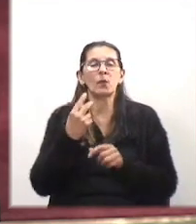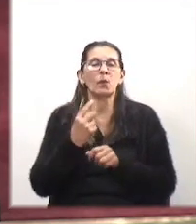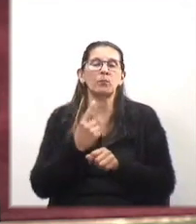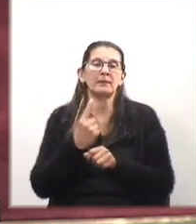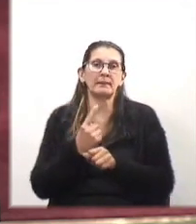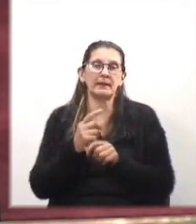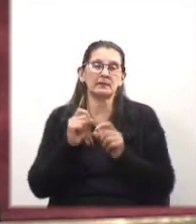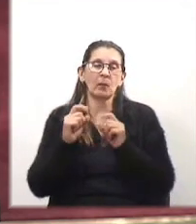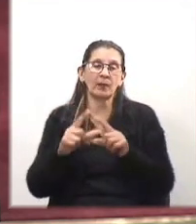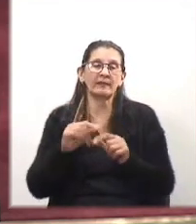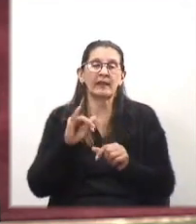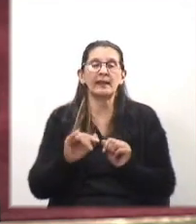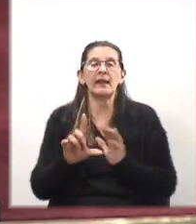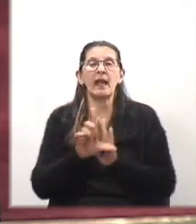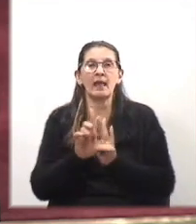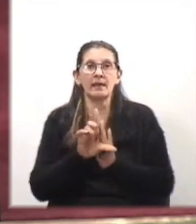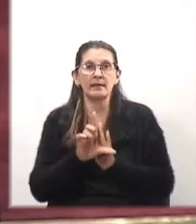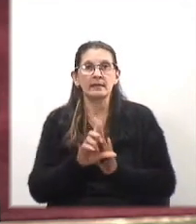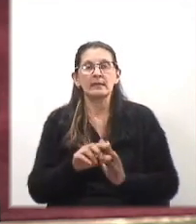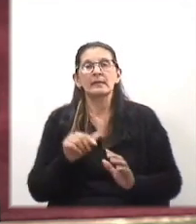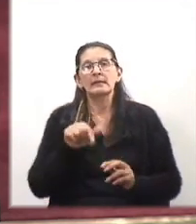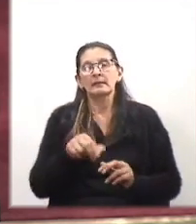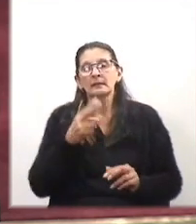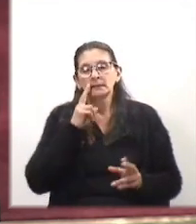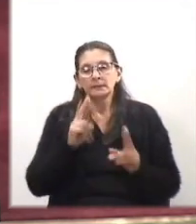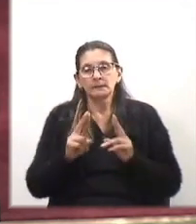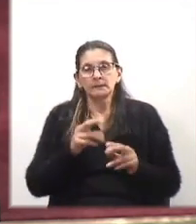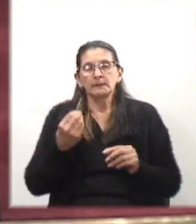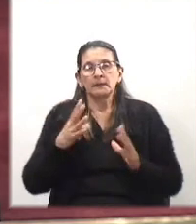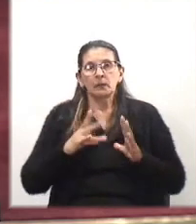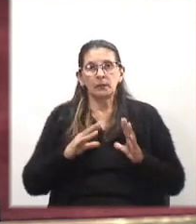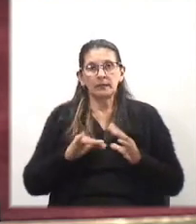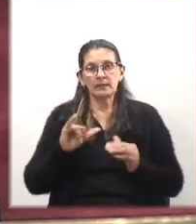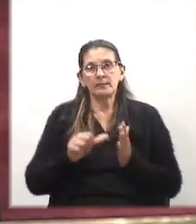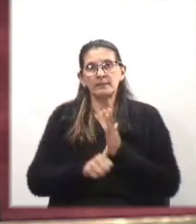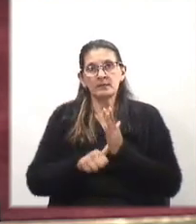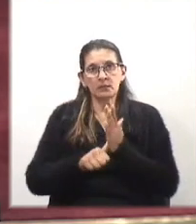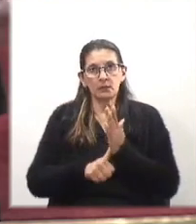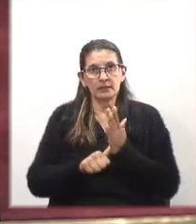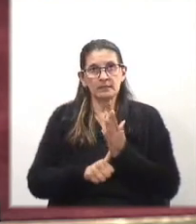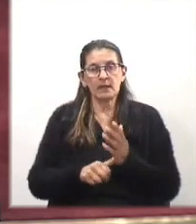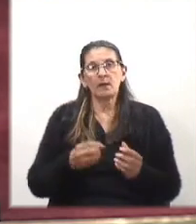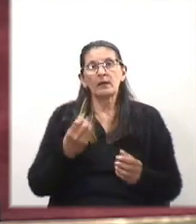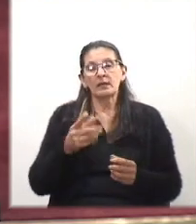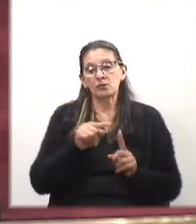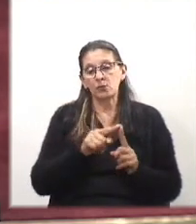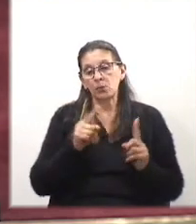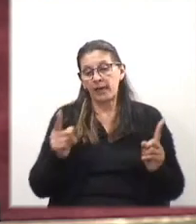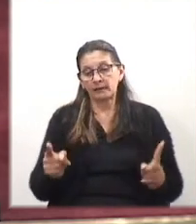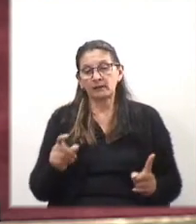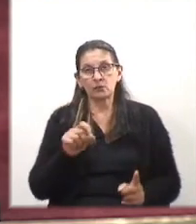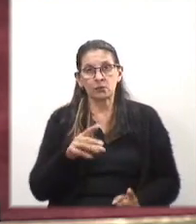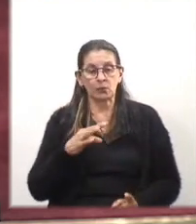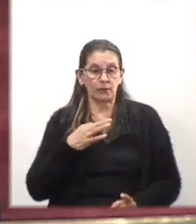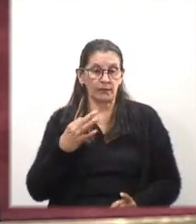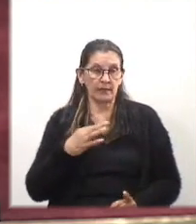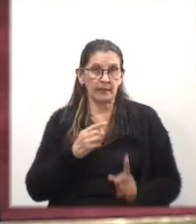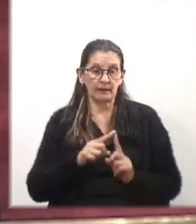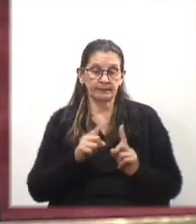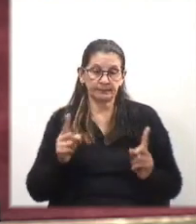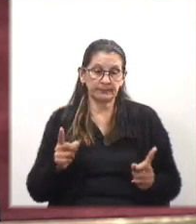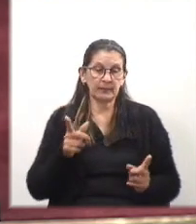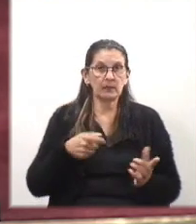y retroactividad de la ley e intangibilidad de las jubilaciones y pensiones, ya que durante su vida activa efectuaron